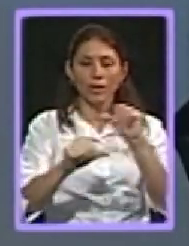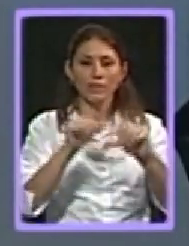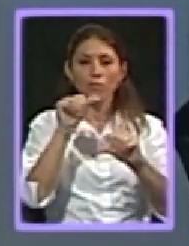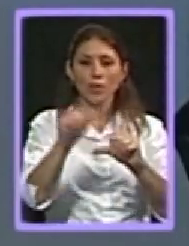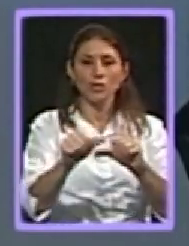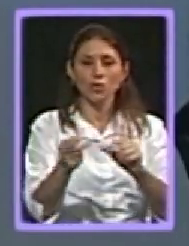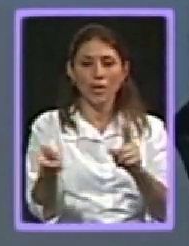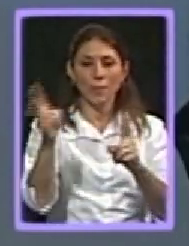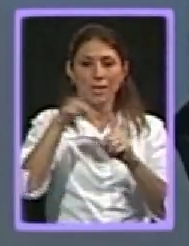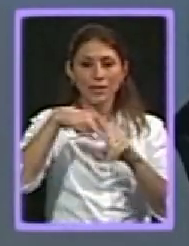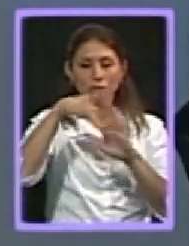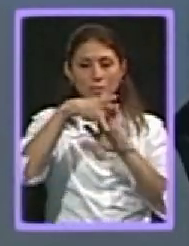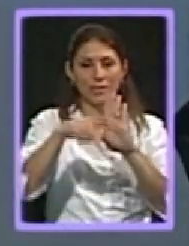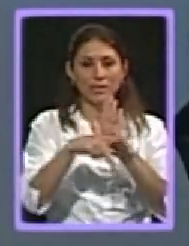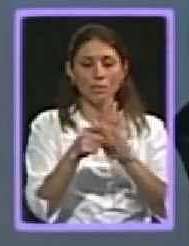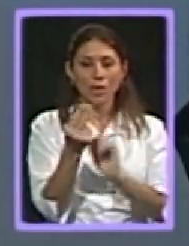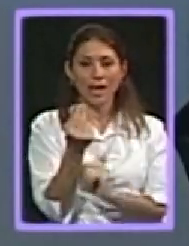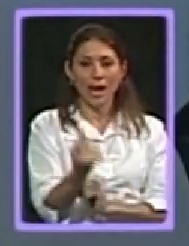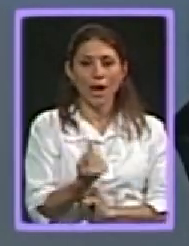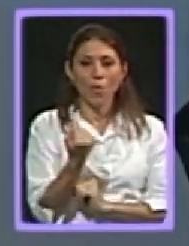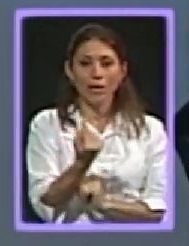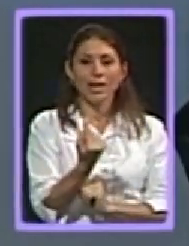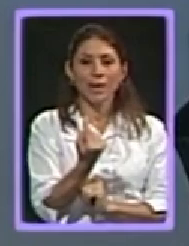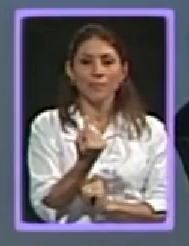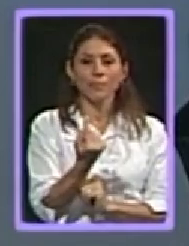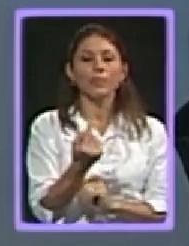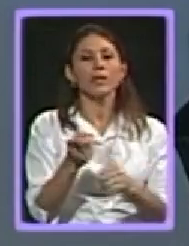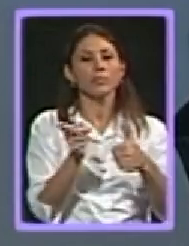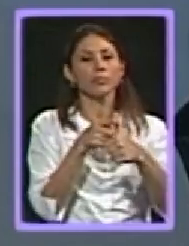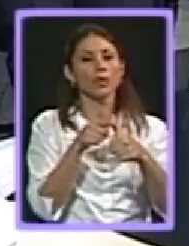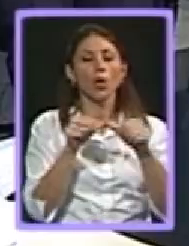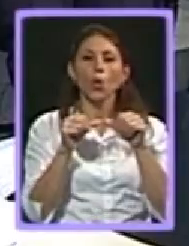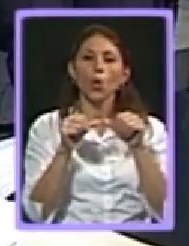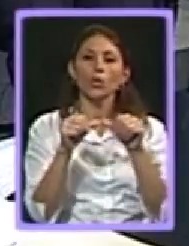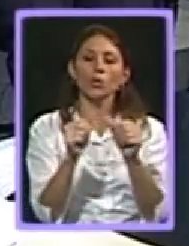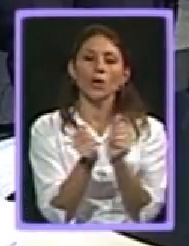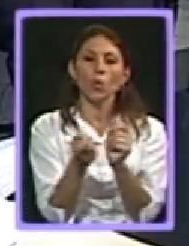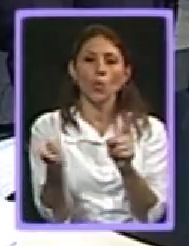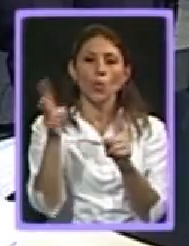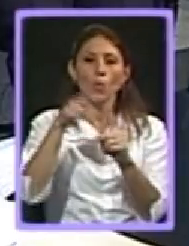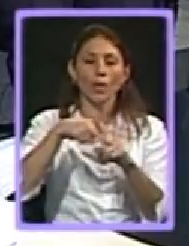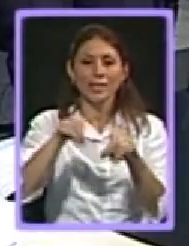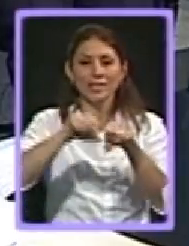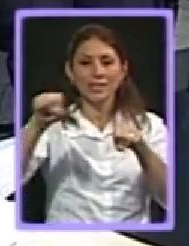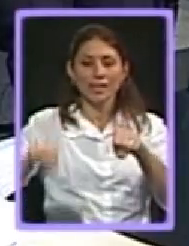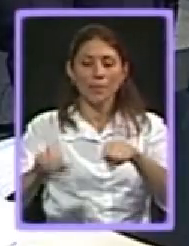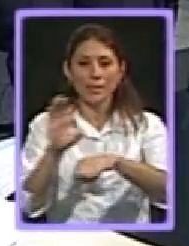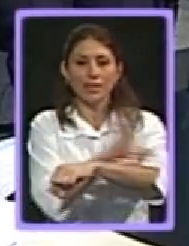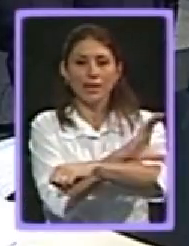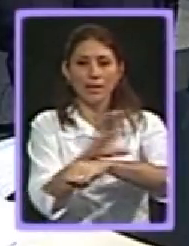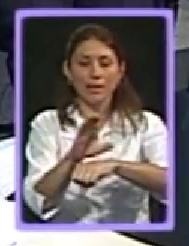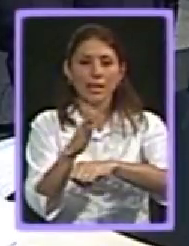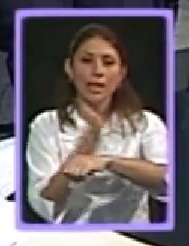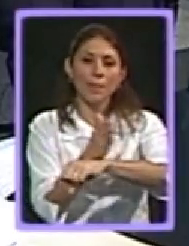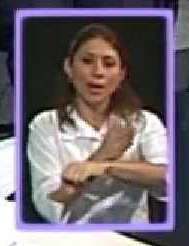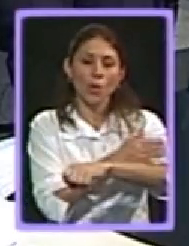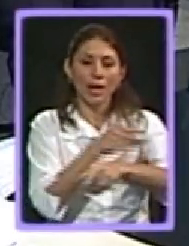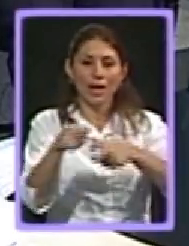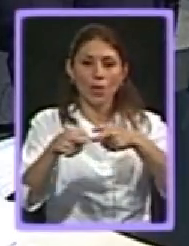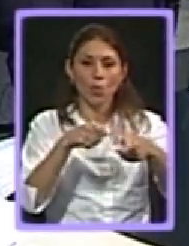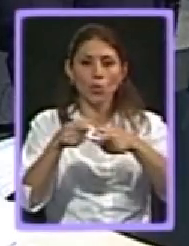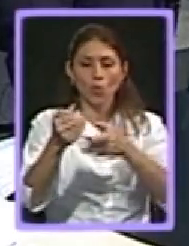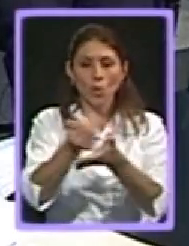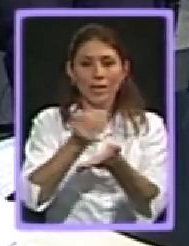de aplicación del principio de caja única, continuar con la implementación de sistemas informáticos que mejoran el control tributario,